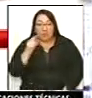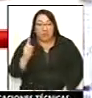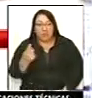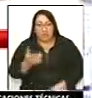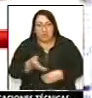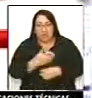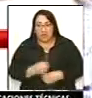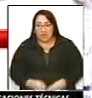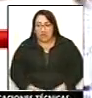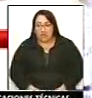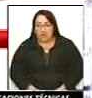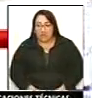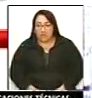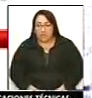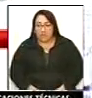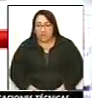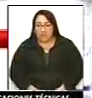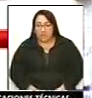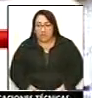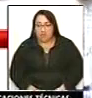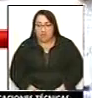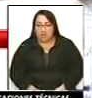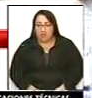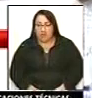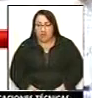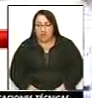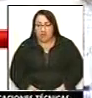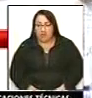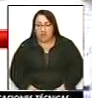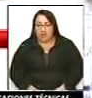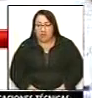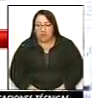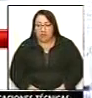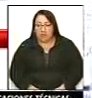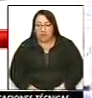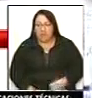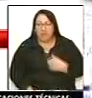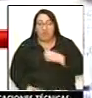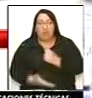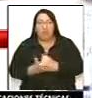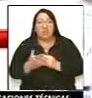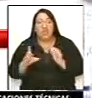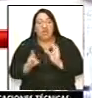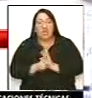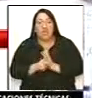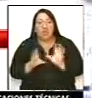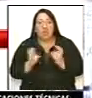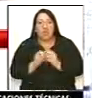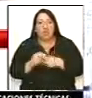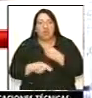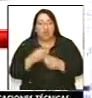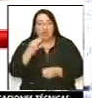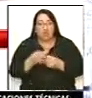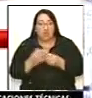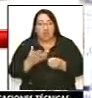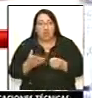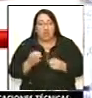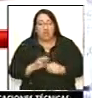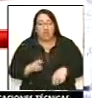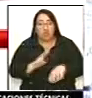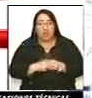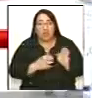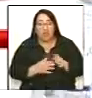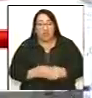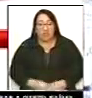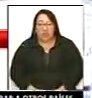primero tiene que aprobarse la ley de la Junta Nacional de Justicia. Ese es el orden lógico de las cosas. Ese es